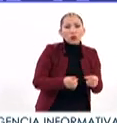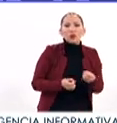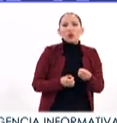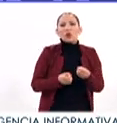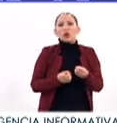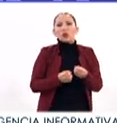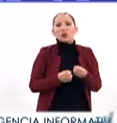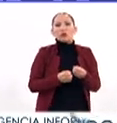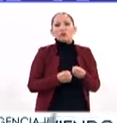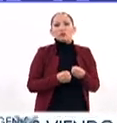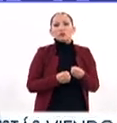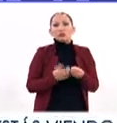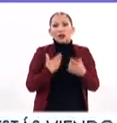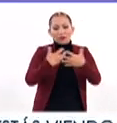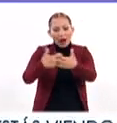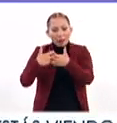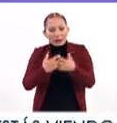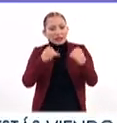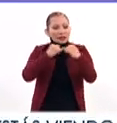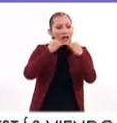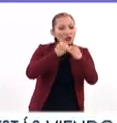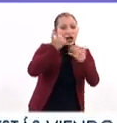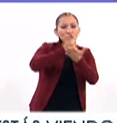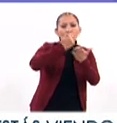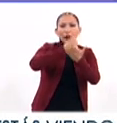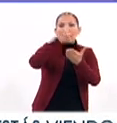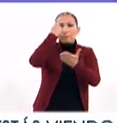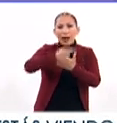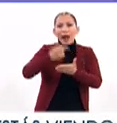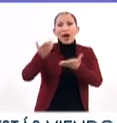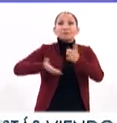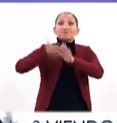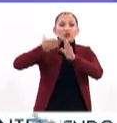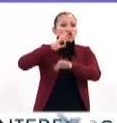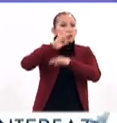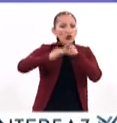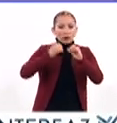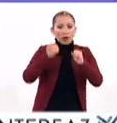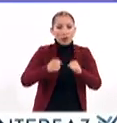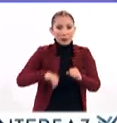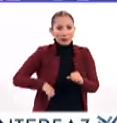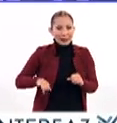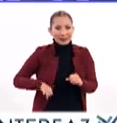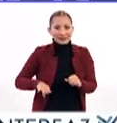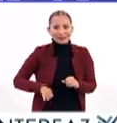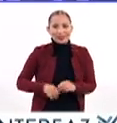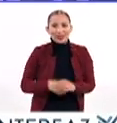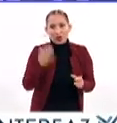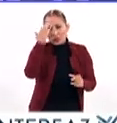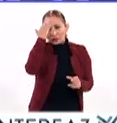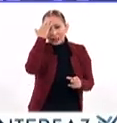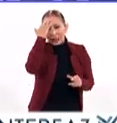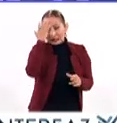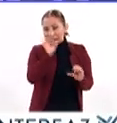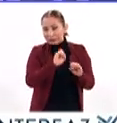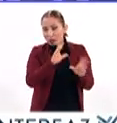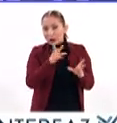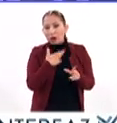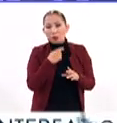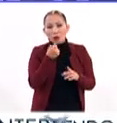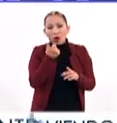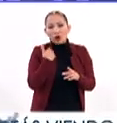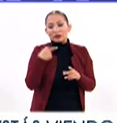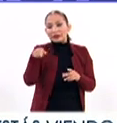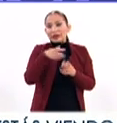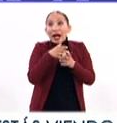cuántas fábricas e instituciones se involucran. Claro. Todo esto seguramente será muy interesante de conocer. Es un detalle muy poco